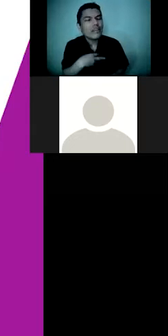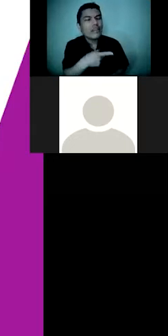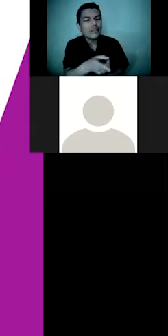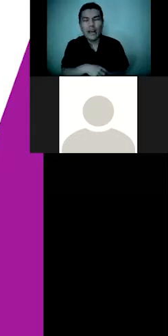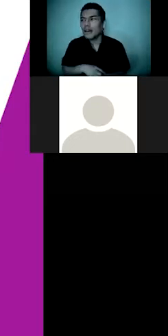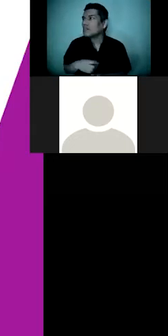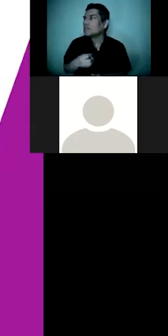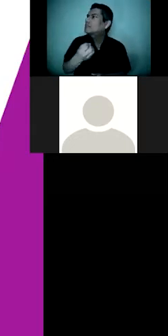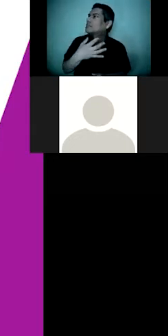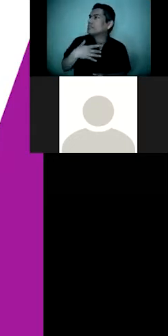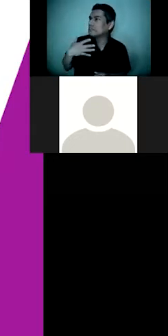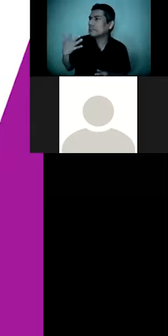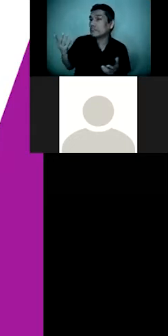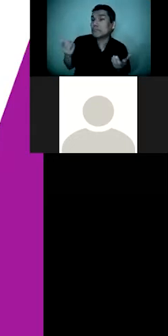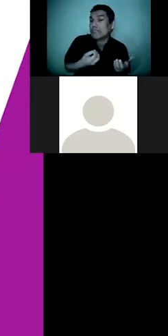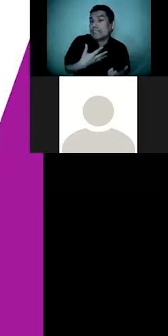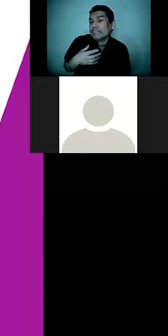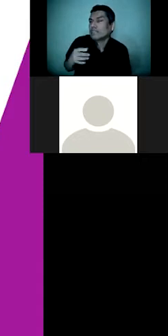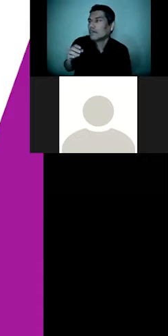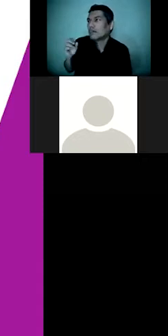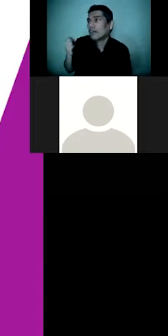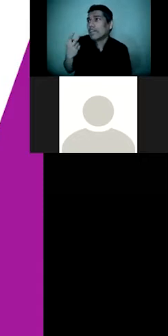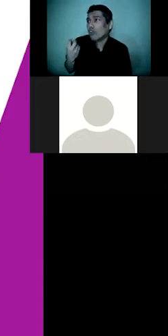Ah, ¿qué edad tiene?